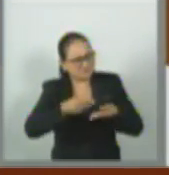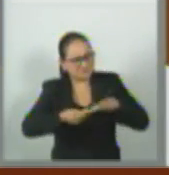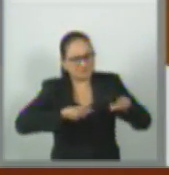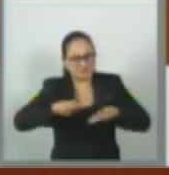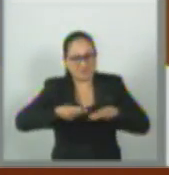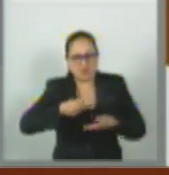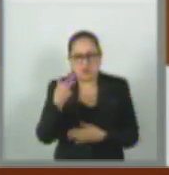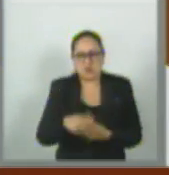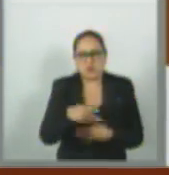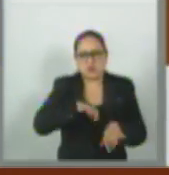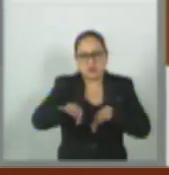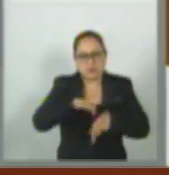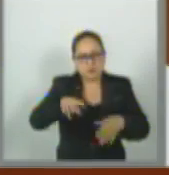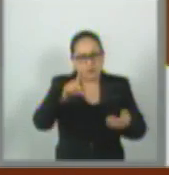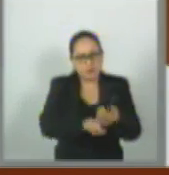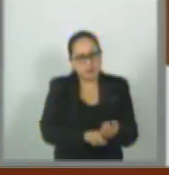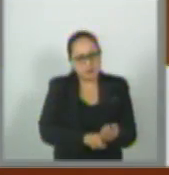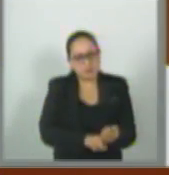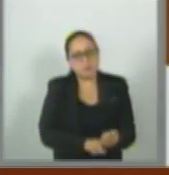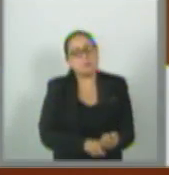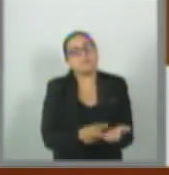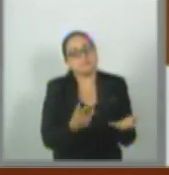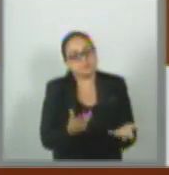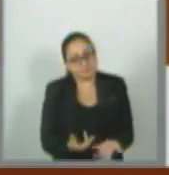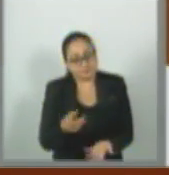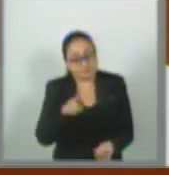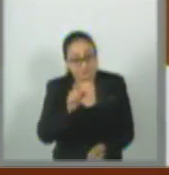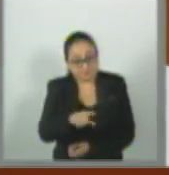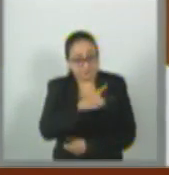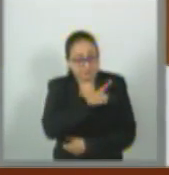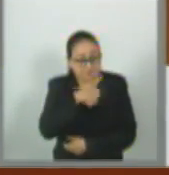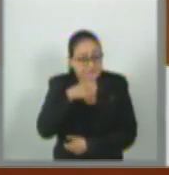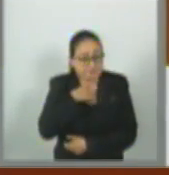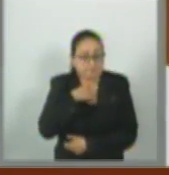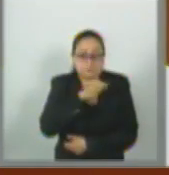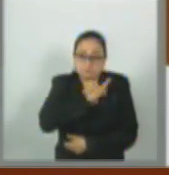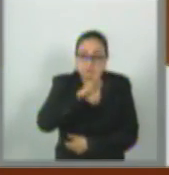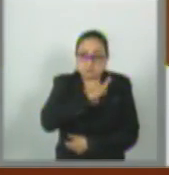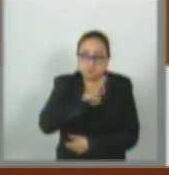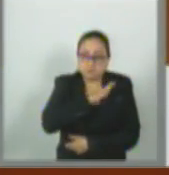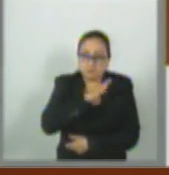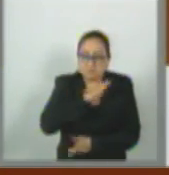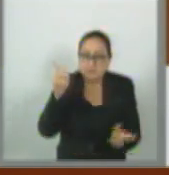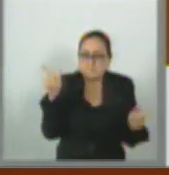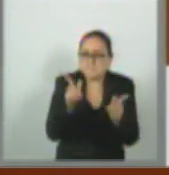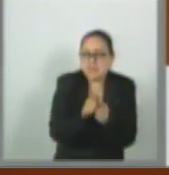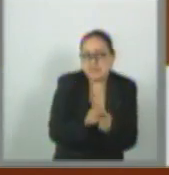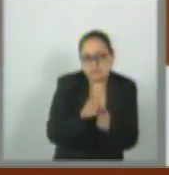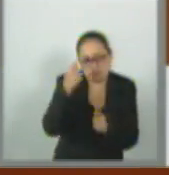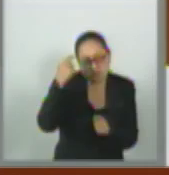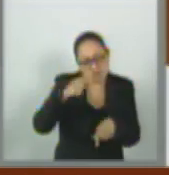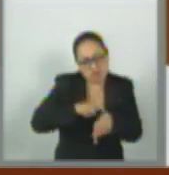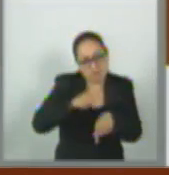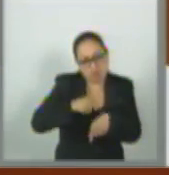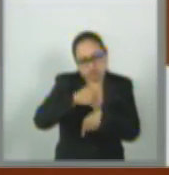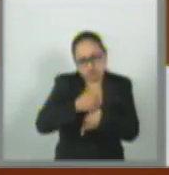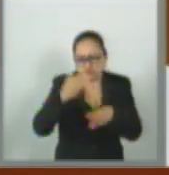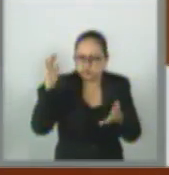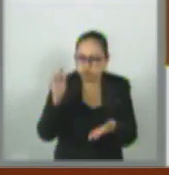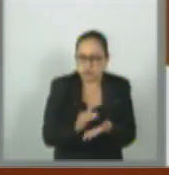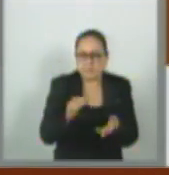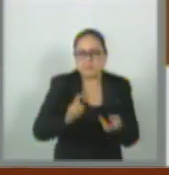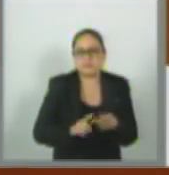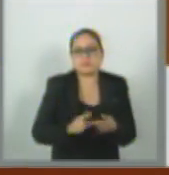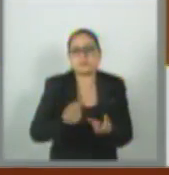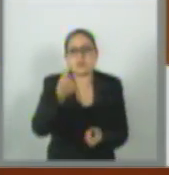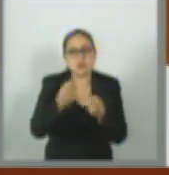trabajo parlamentario que realizan pretenden en primer lugar economizar tiempo dar curso a los proyectos que cuentan